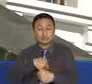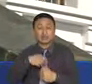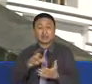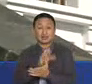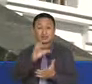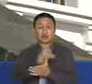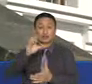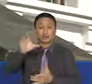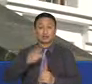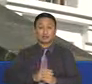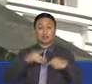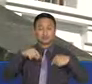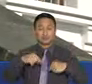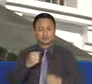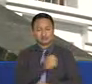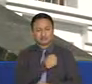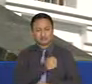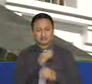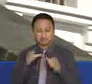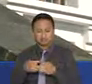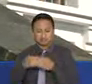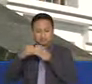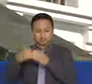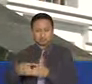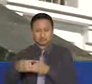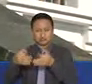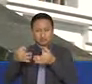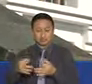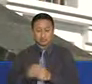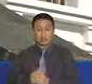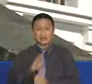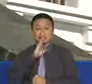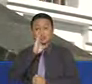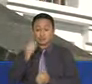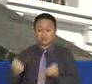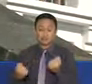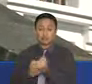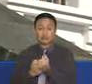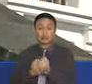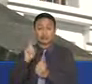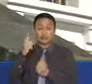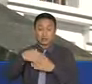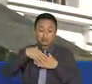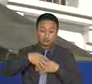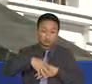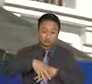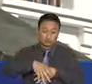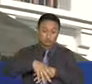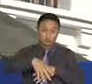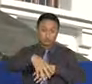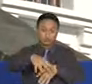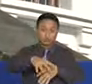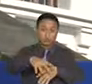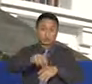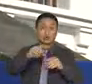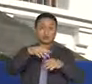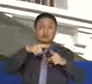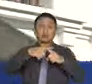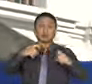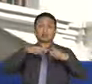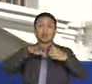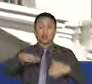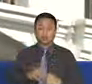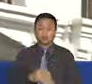los ha llevado a formar su banda extraoficial y se suman luego que la banda del Mejía por las calles de la capital ellos